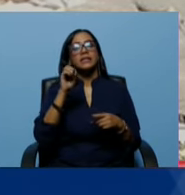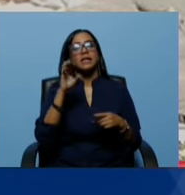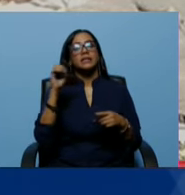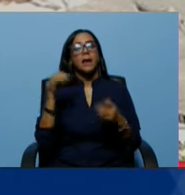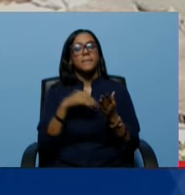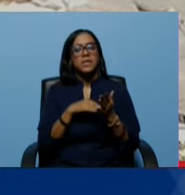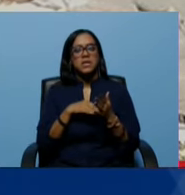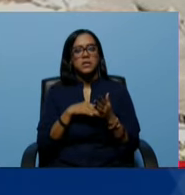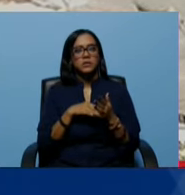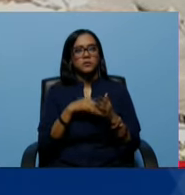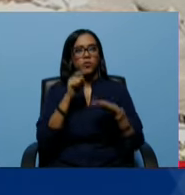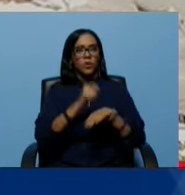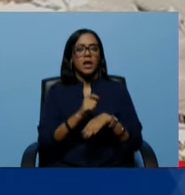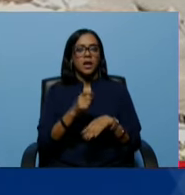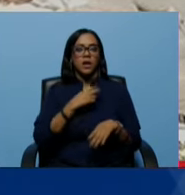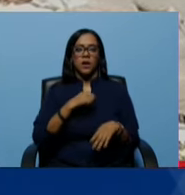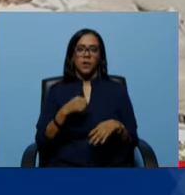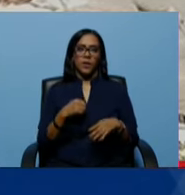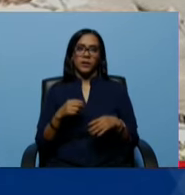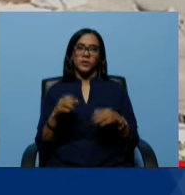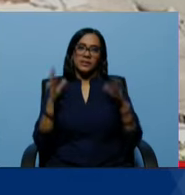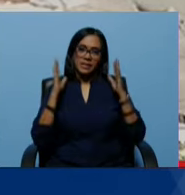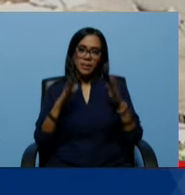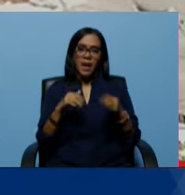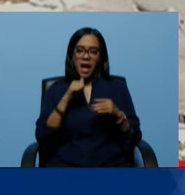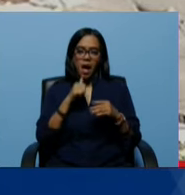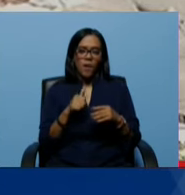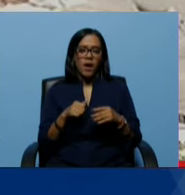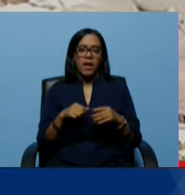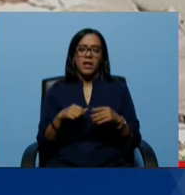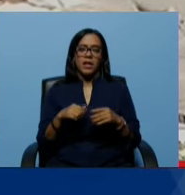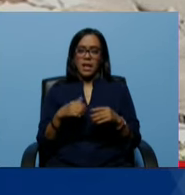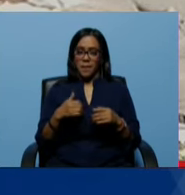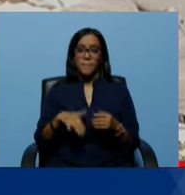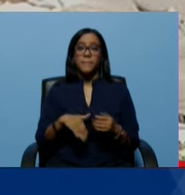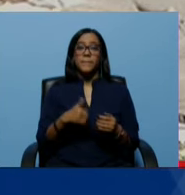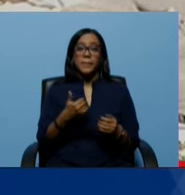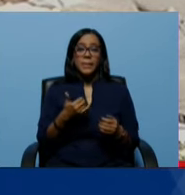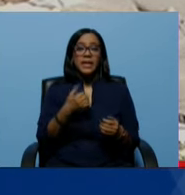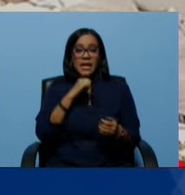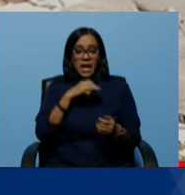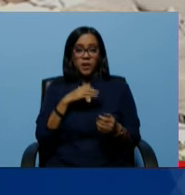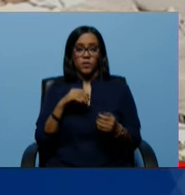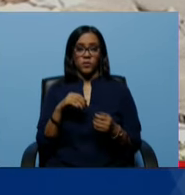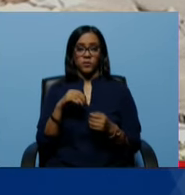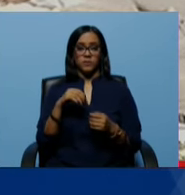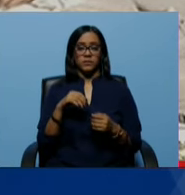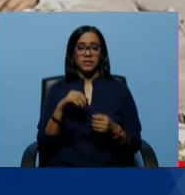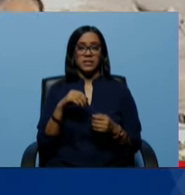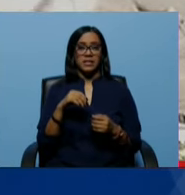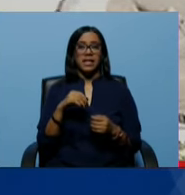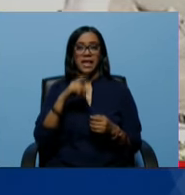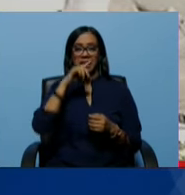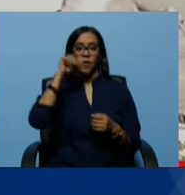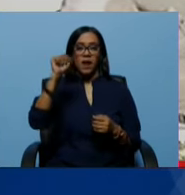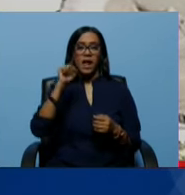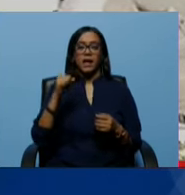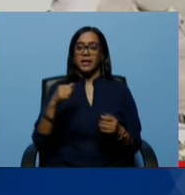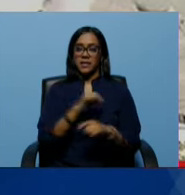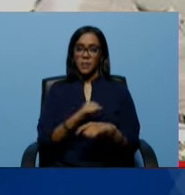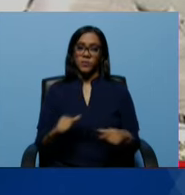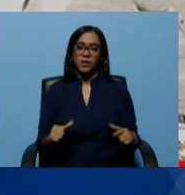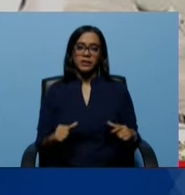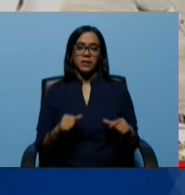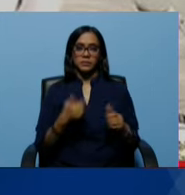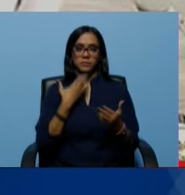toneladas. Nuestro central Majagua, el milagro de Nicolás y de Portuguesa, le va a aportar al